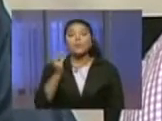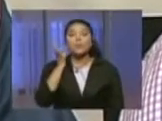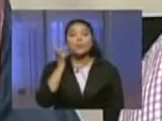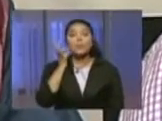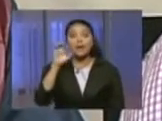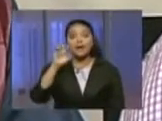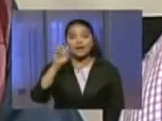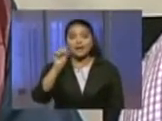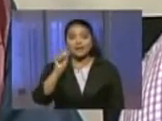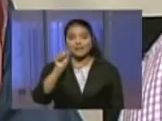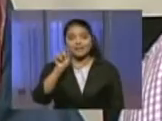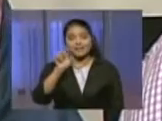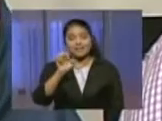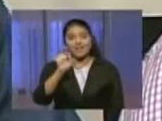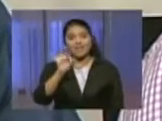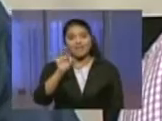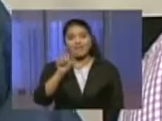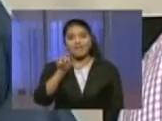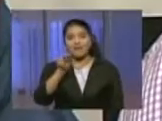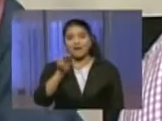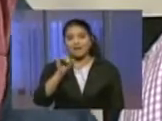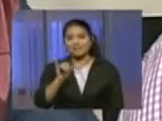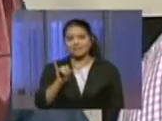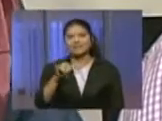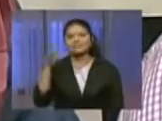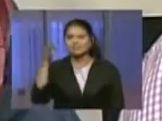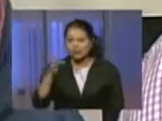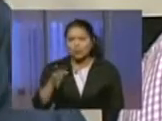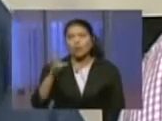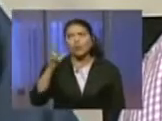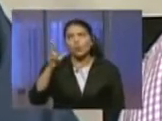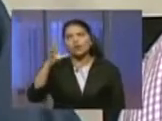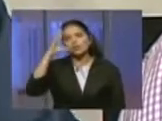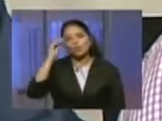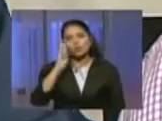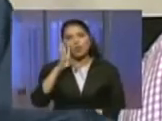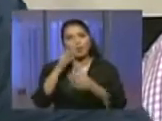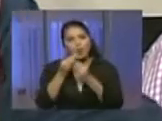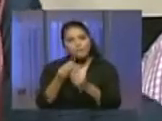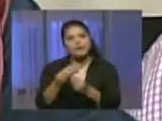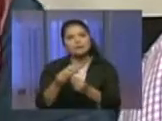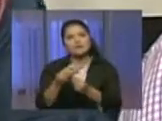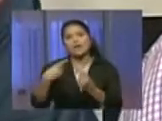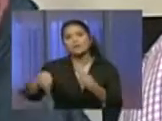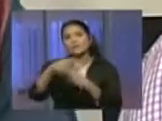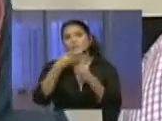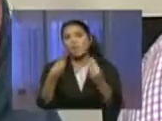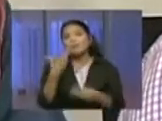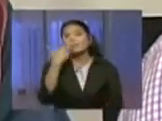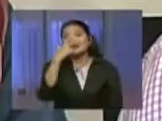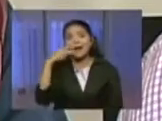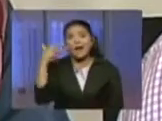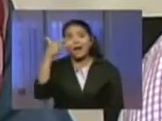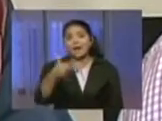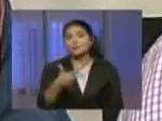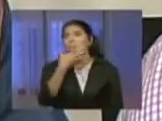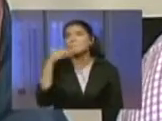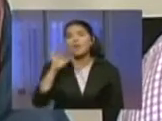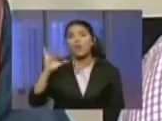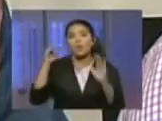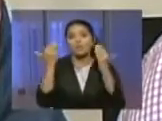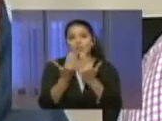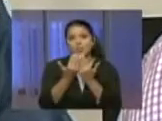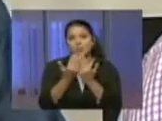BMX es claro medallista Dios la acompañe y nos acompañe pues tiene 3 años estando de las cinco mejores del mundo